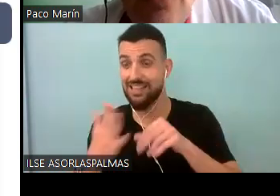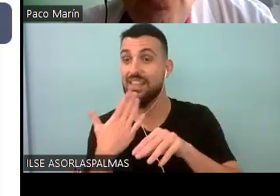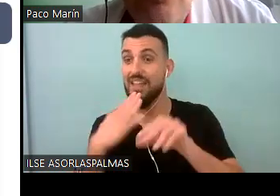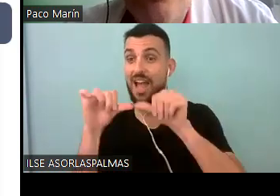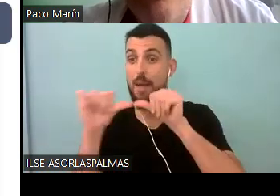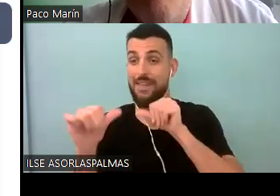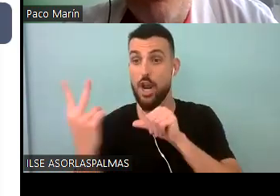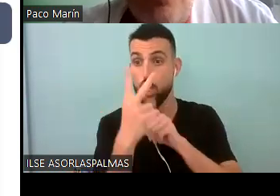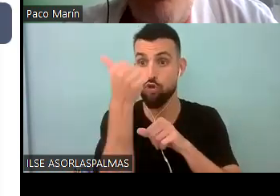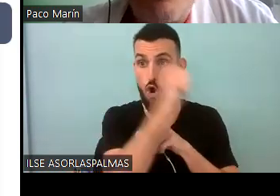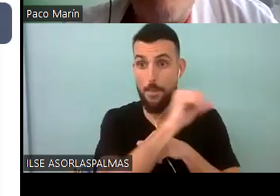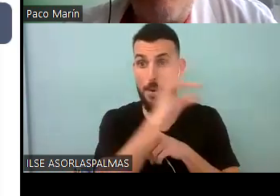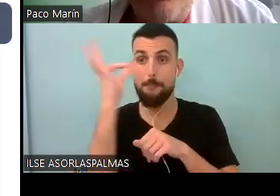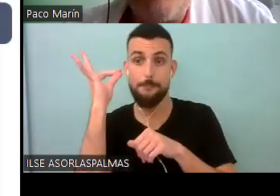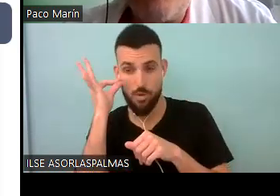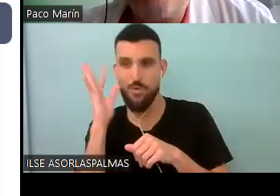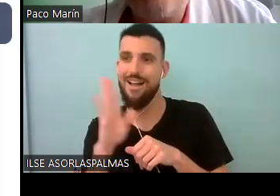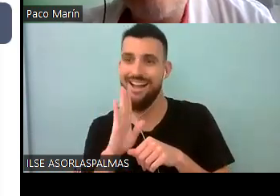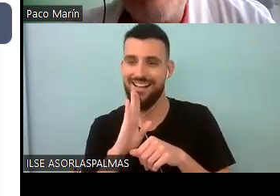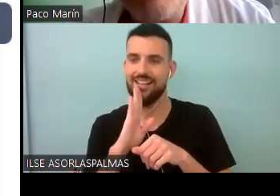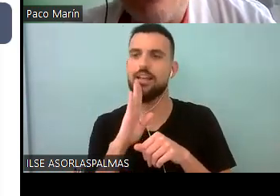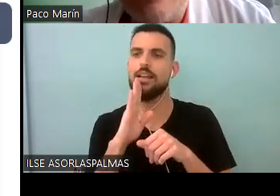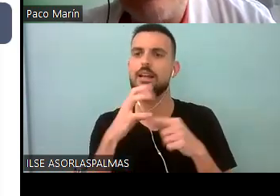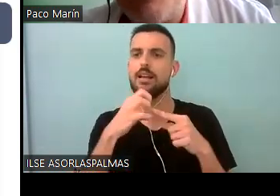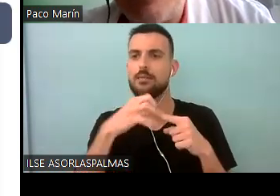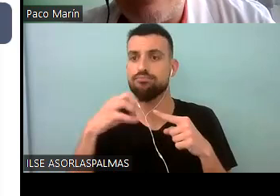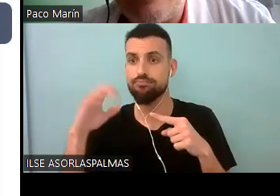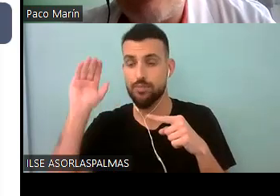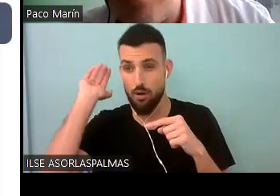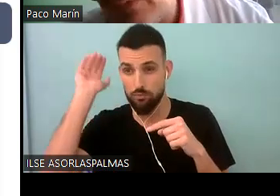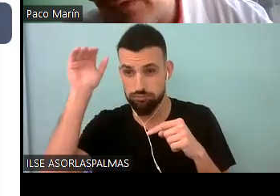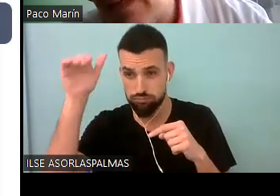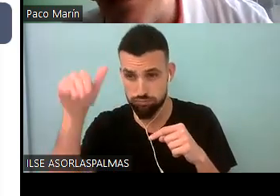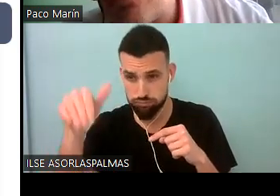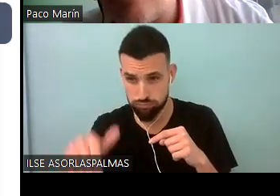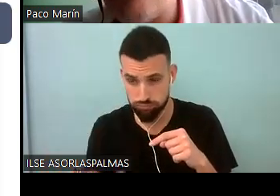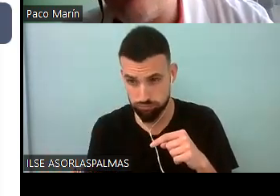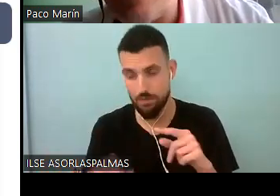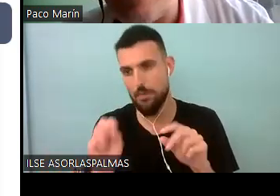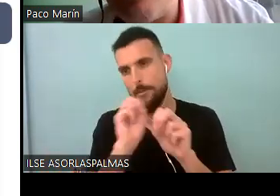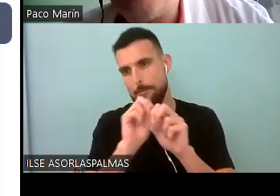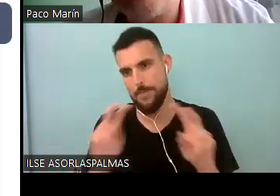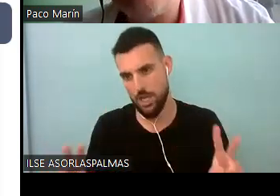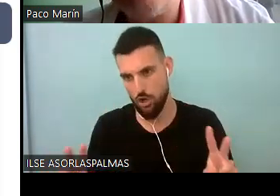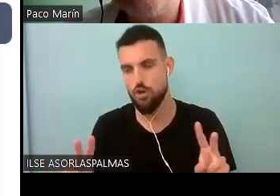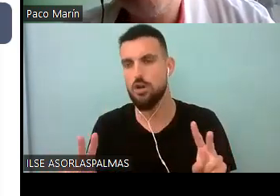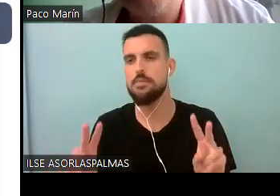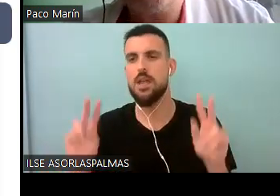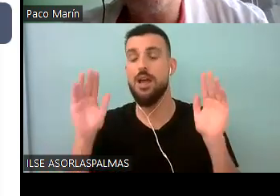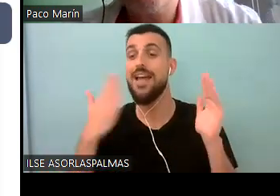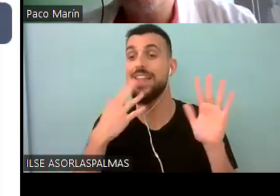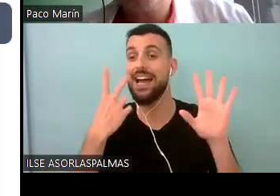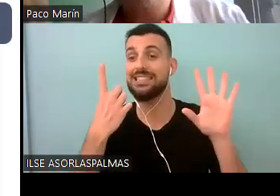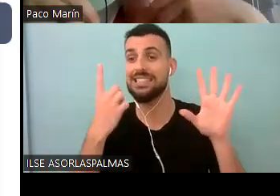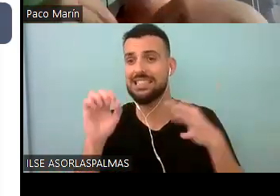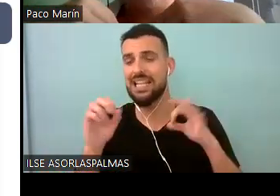ambos sexos, por eso que comentábamos, porque los andrógenos es cuando empiezan a caer también, cuando realmente sufren una caída importante, y es